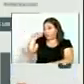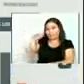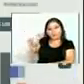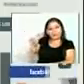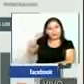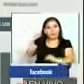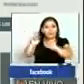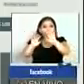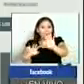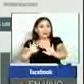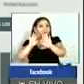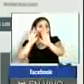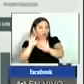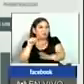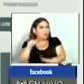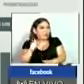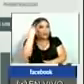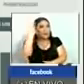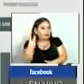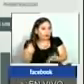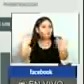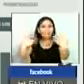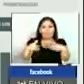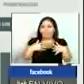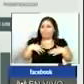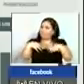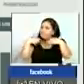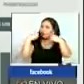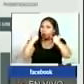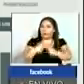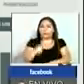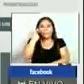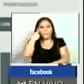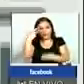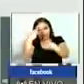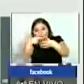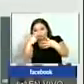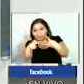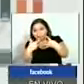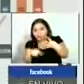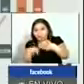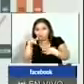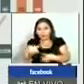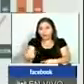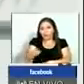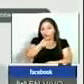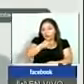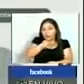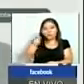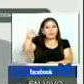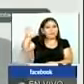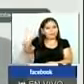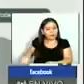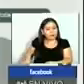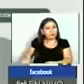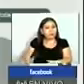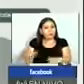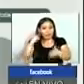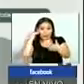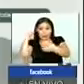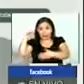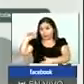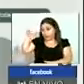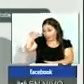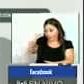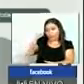Esas son las personas a las que este día les han dado el alta. Pero revisemos rápidamente para cerrar esta primera intervención. Cerremos el número